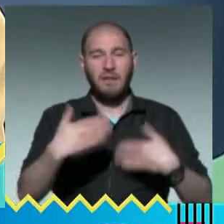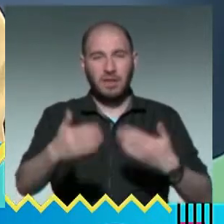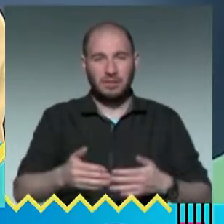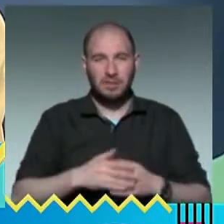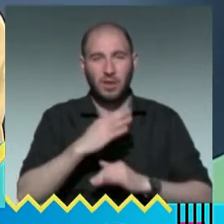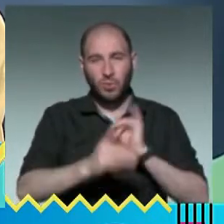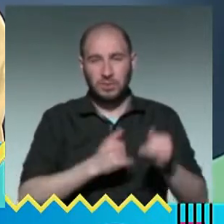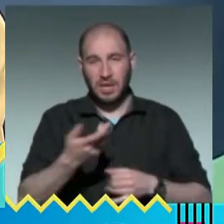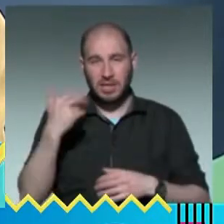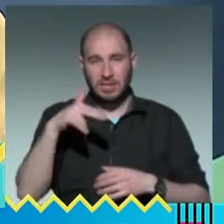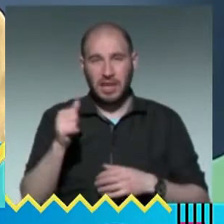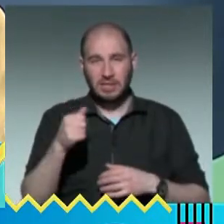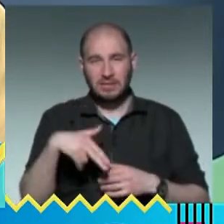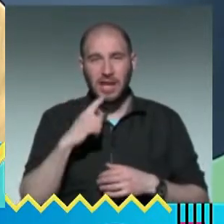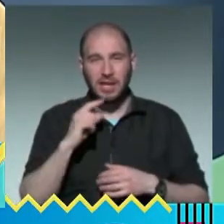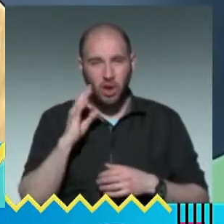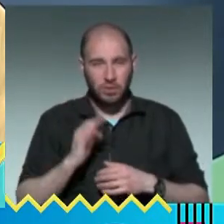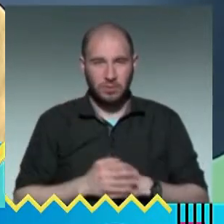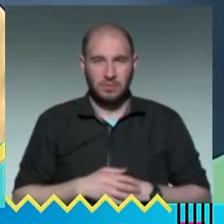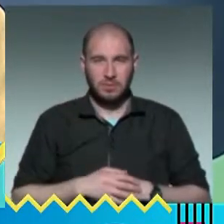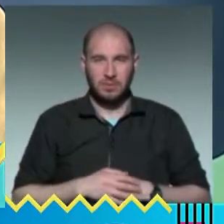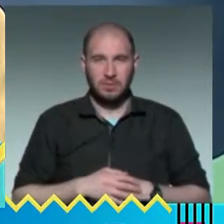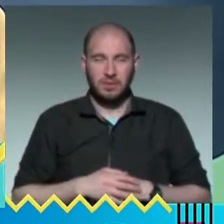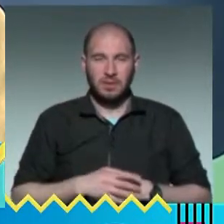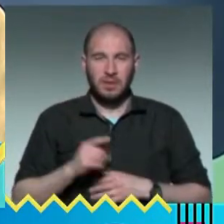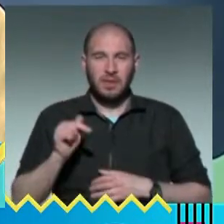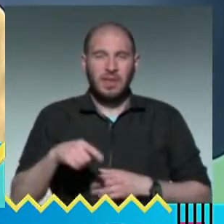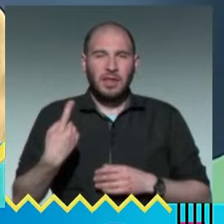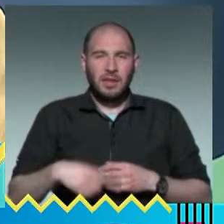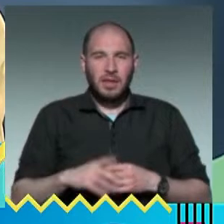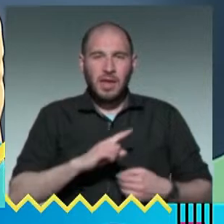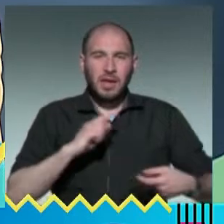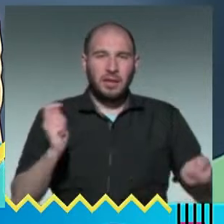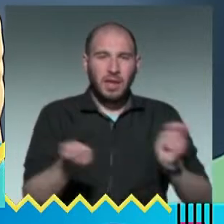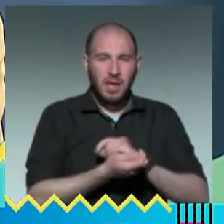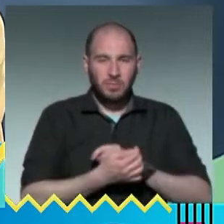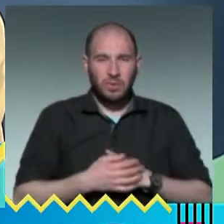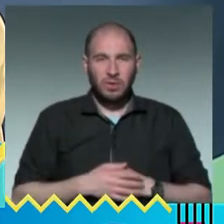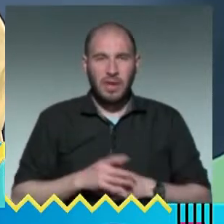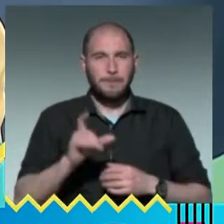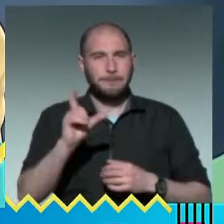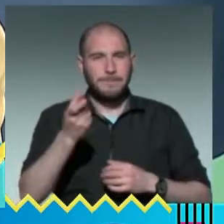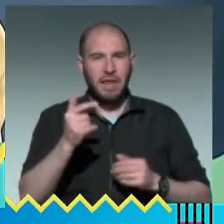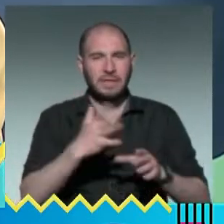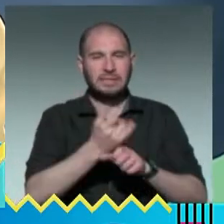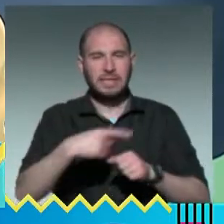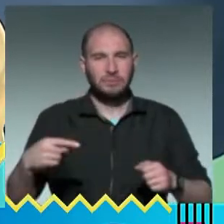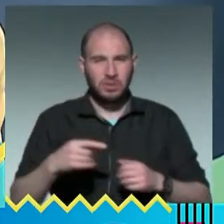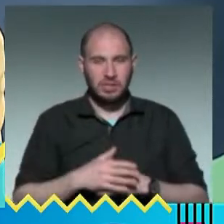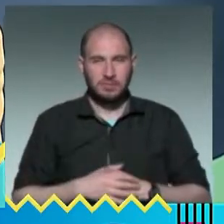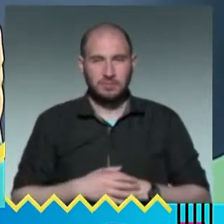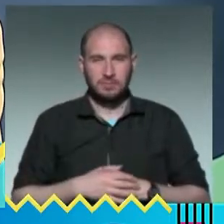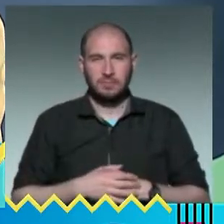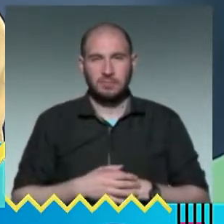que destacaba recién Natalio, es el cambio que hay en el concepto de transporte.